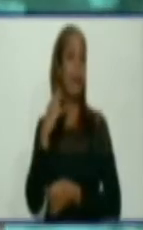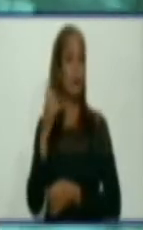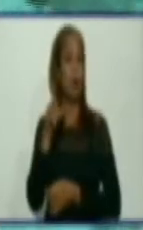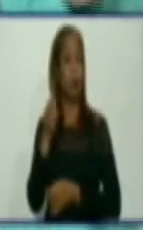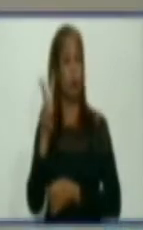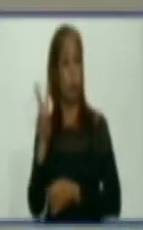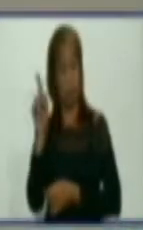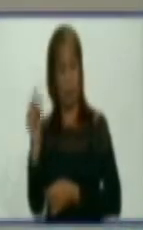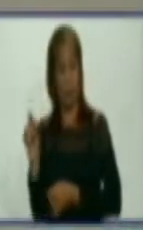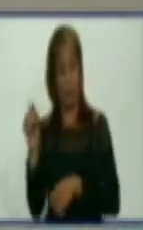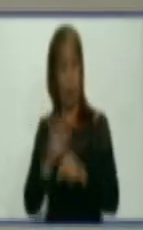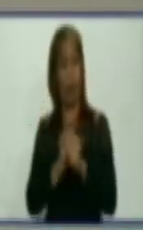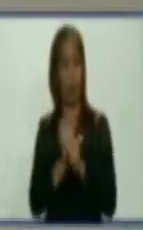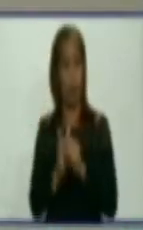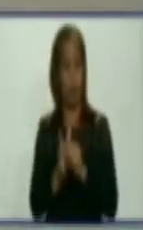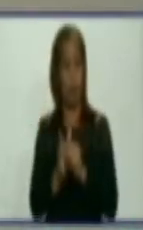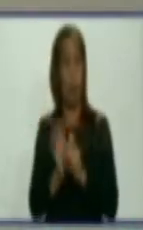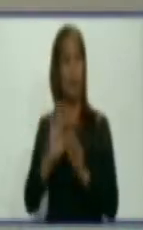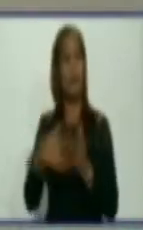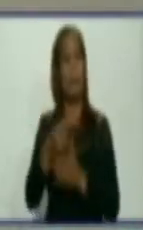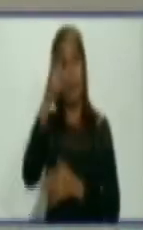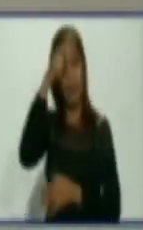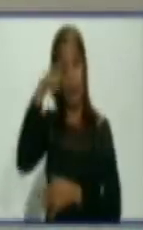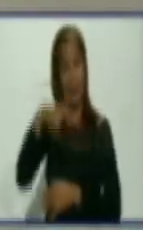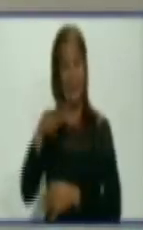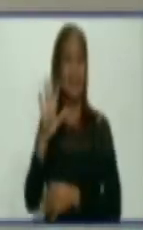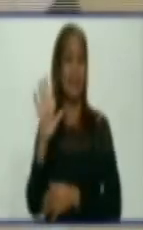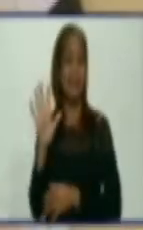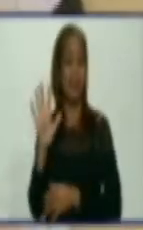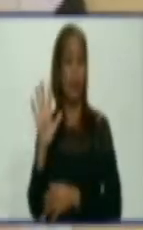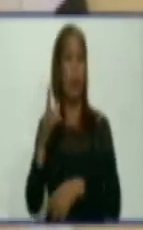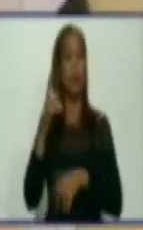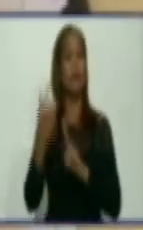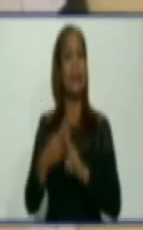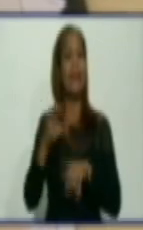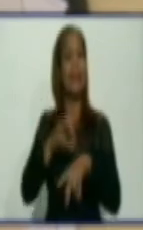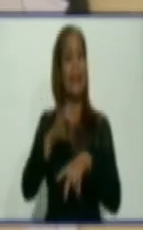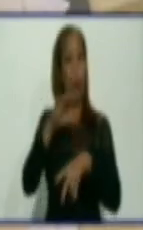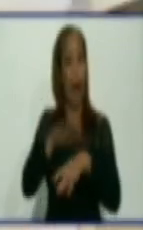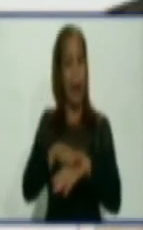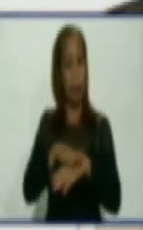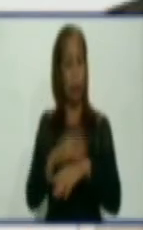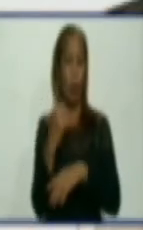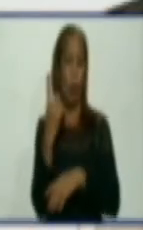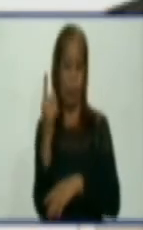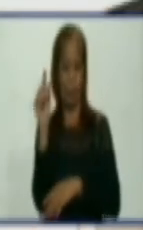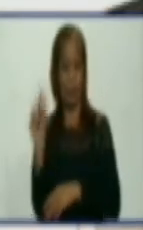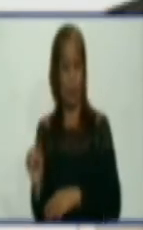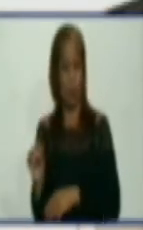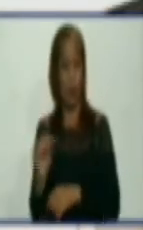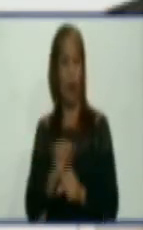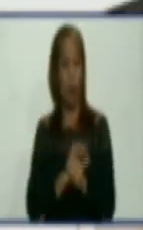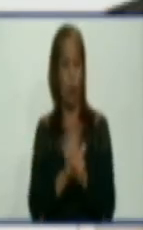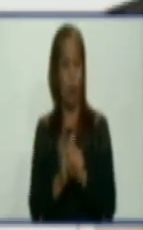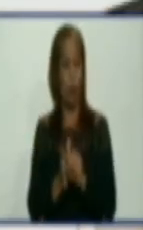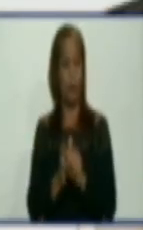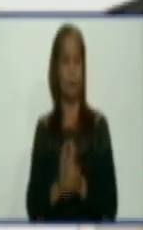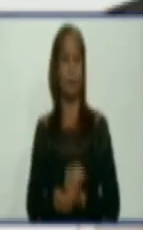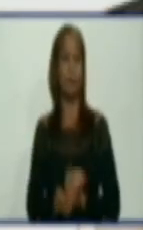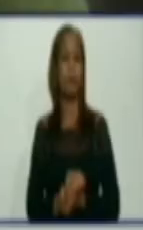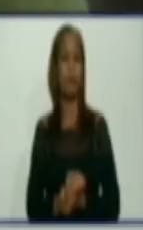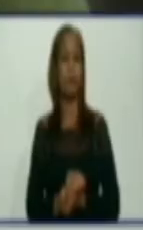casos, le sigue Higuaní con 5 y en el caso de Recauto se notifica un caso. Casos